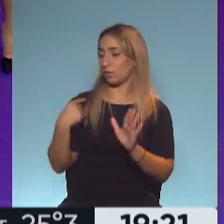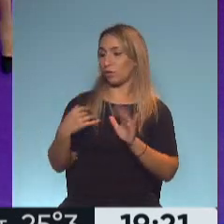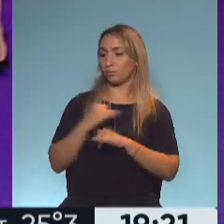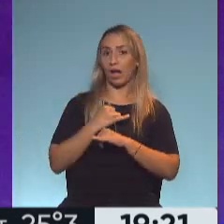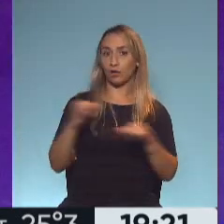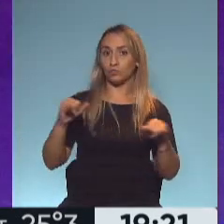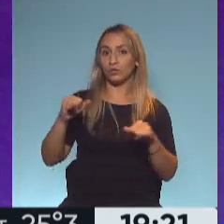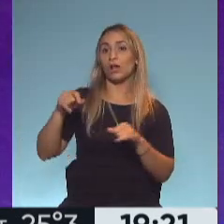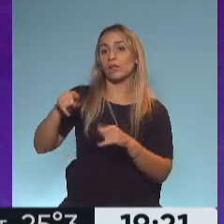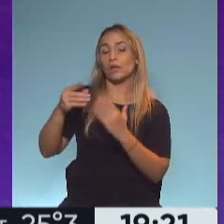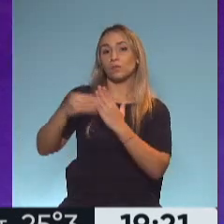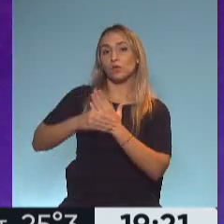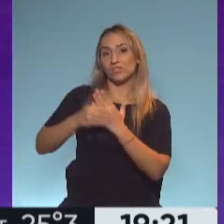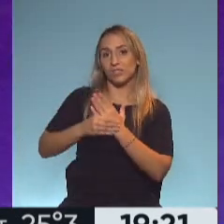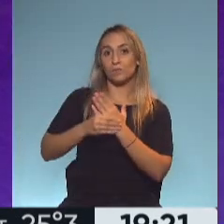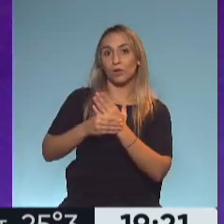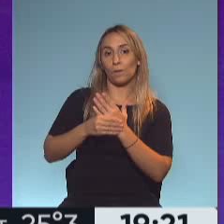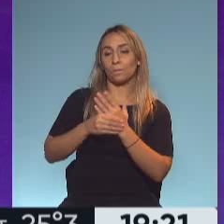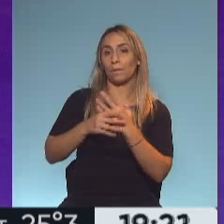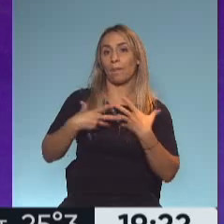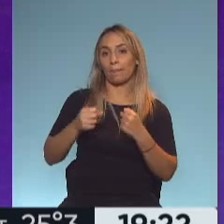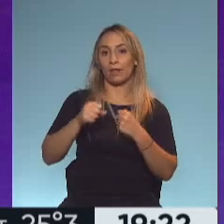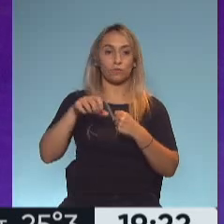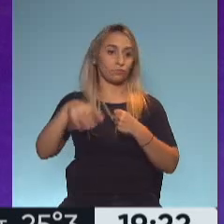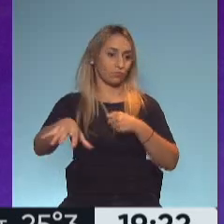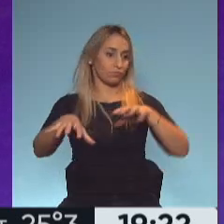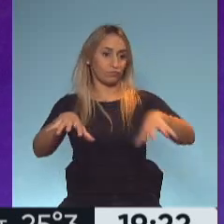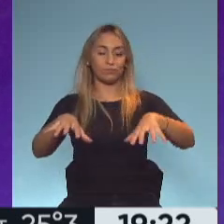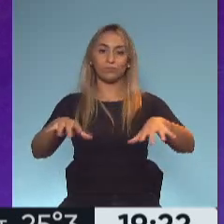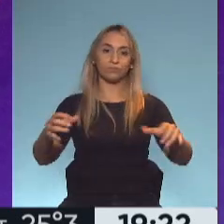reporte que acercan las jurisdicciones, ¿no?, para completar el parte nacional con toda la información al respecto.